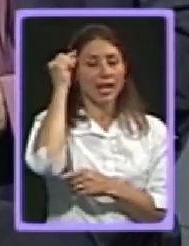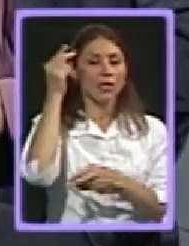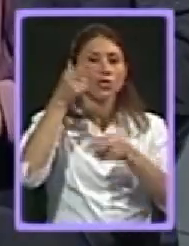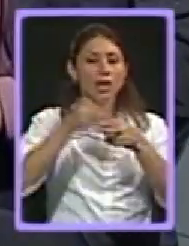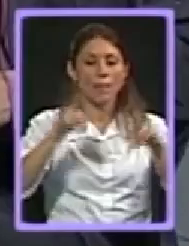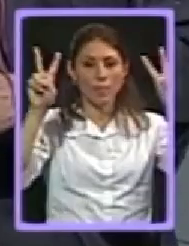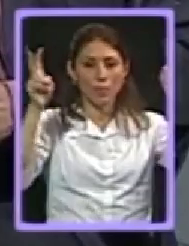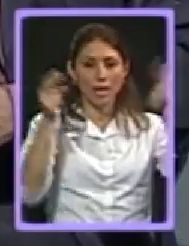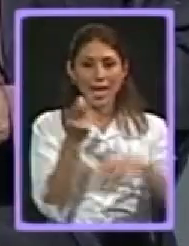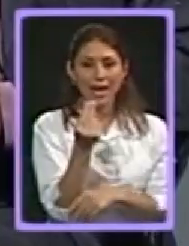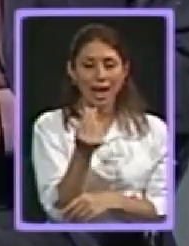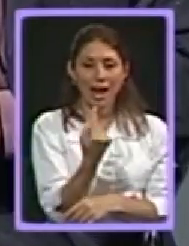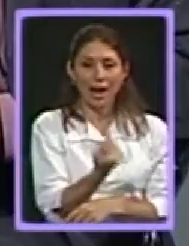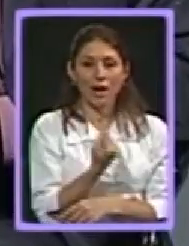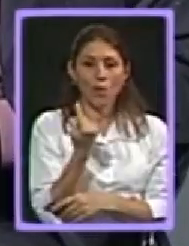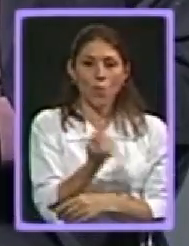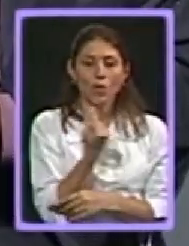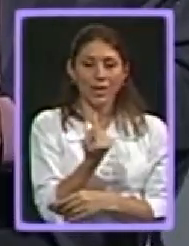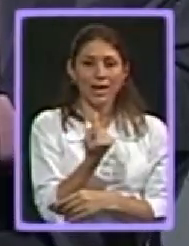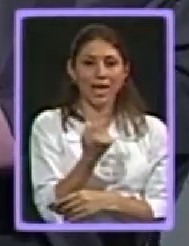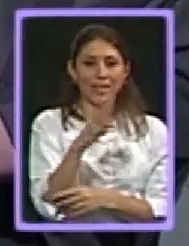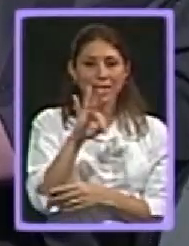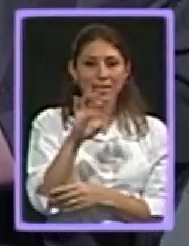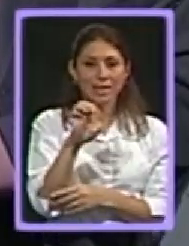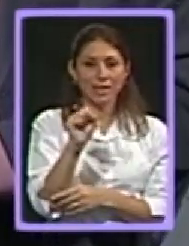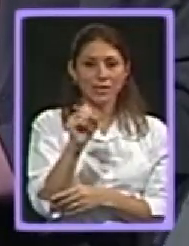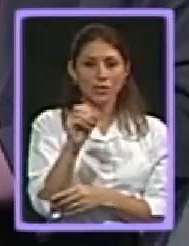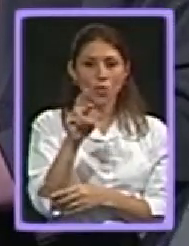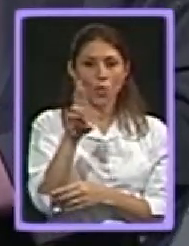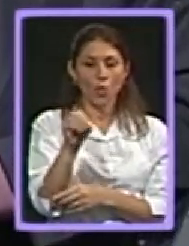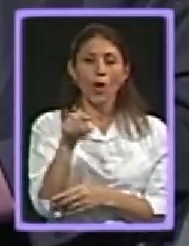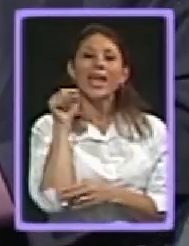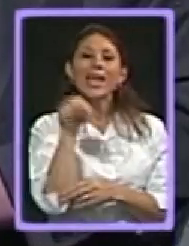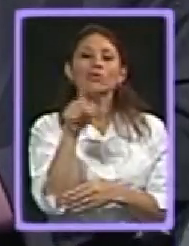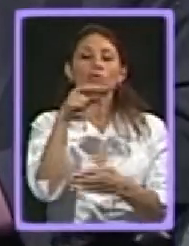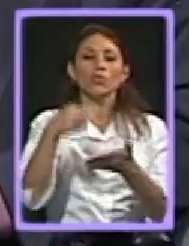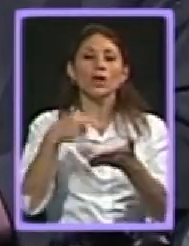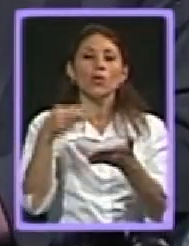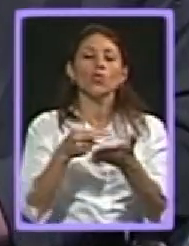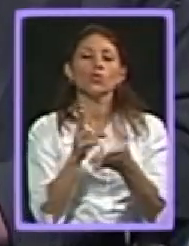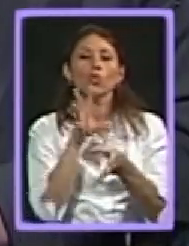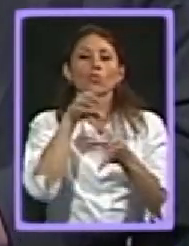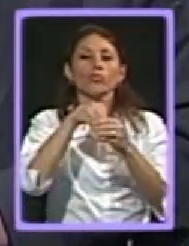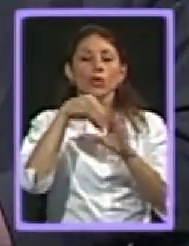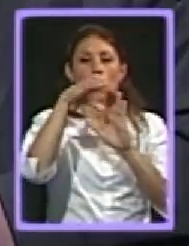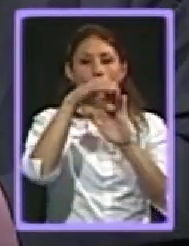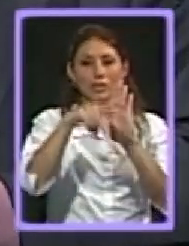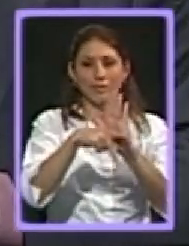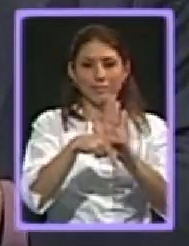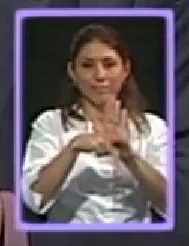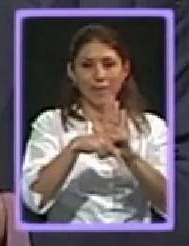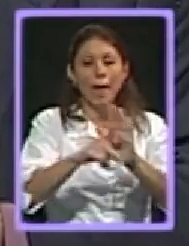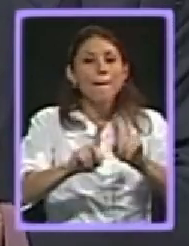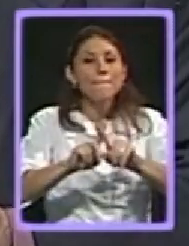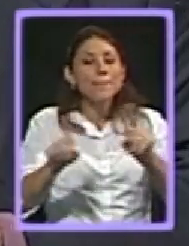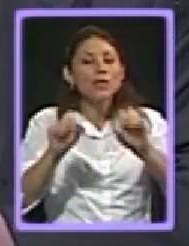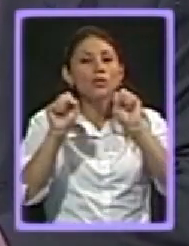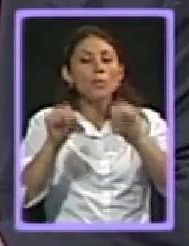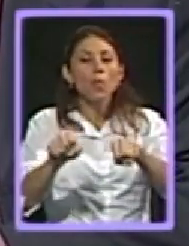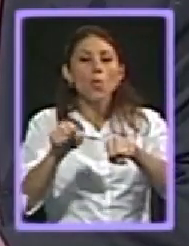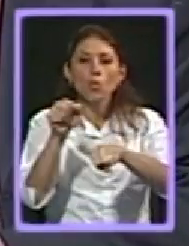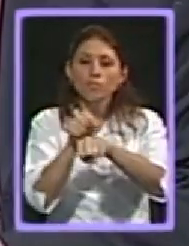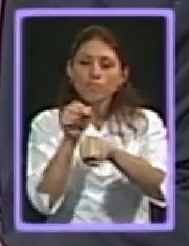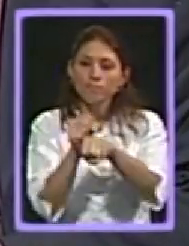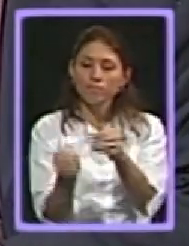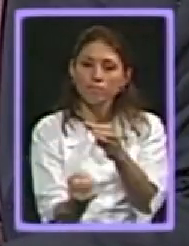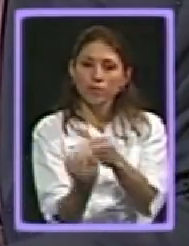Tesoro es un principio constitucional, está en nuestra Constitución, pero llegó a ser materializado, llegó a ser